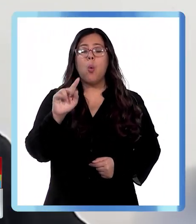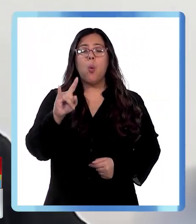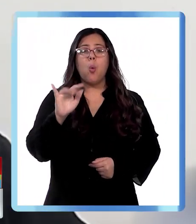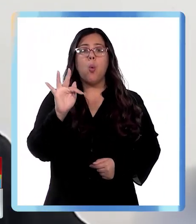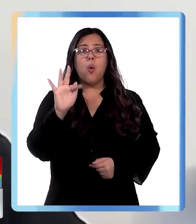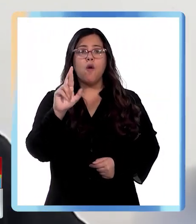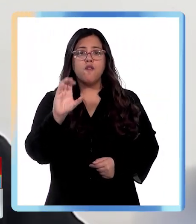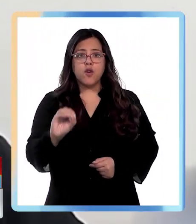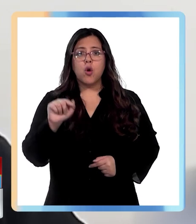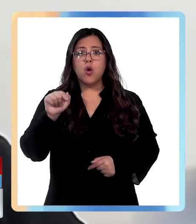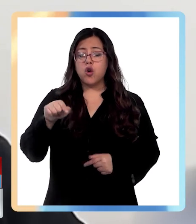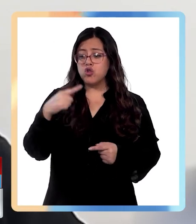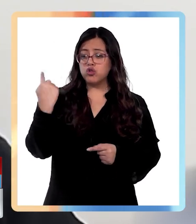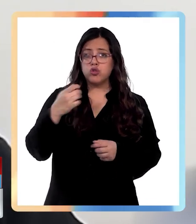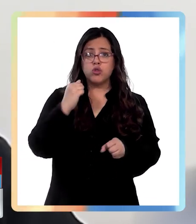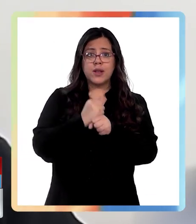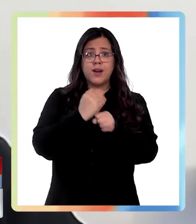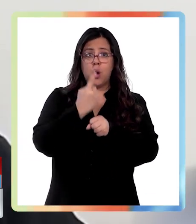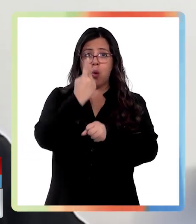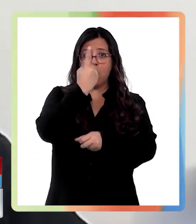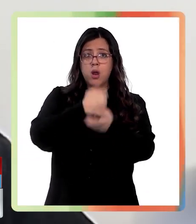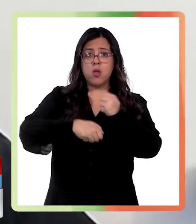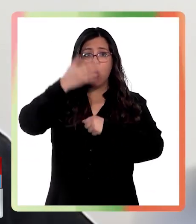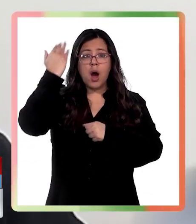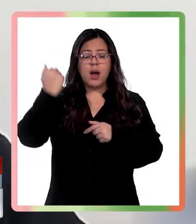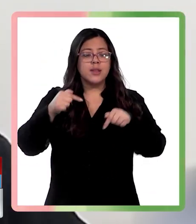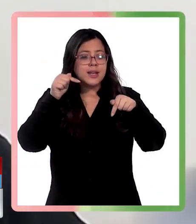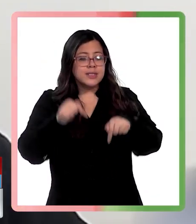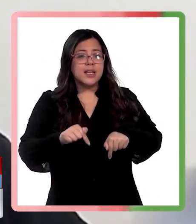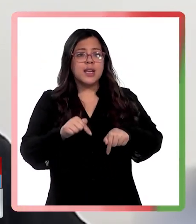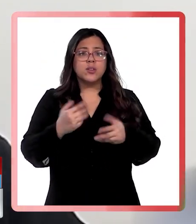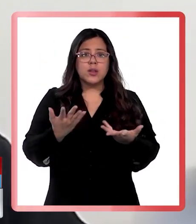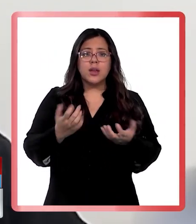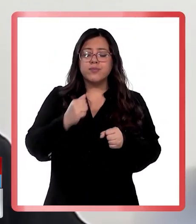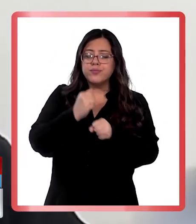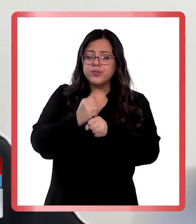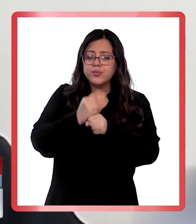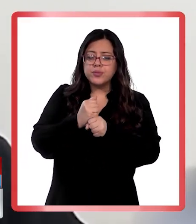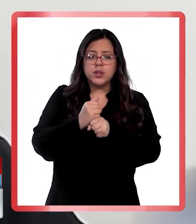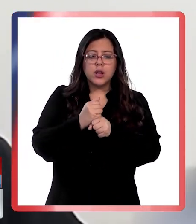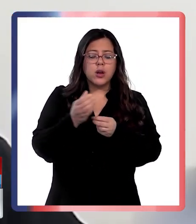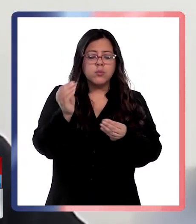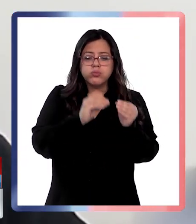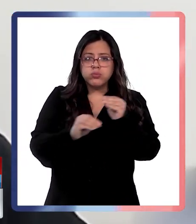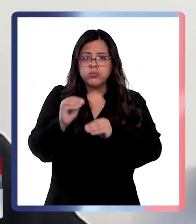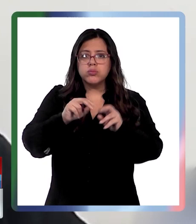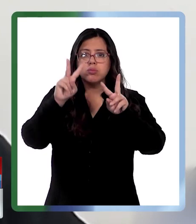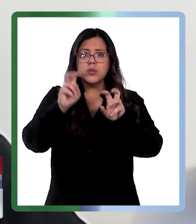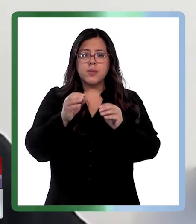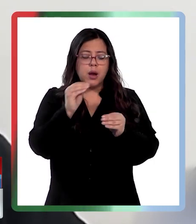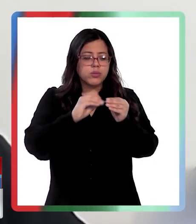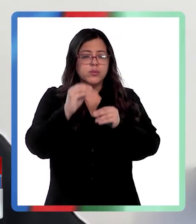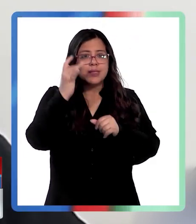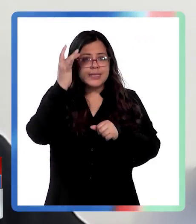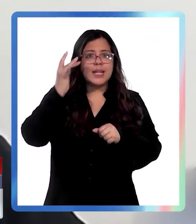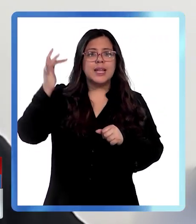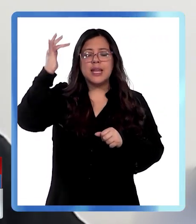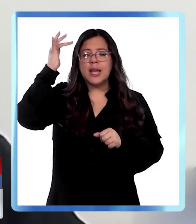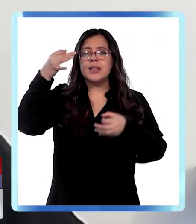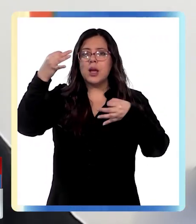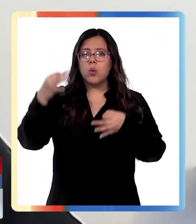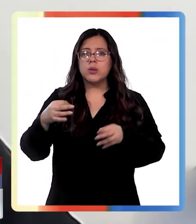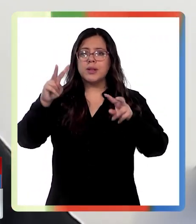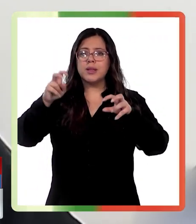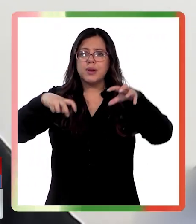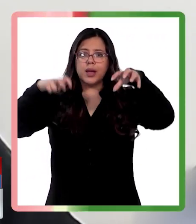Nosotros empezamos a trabajar hace alrededor de un año y la primera parte es un proyecto de bienes públicos que se llama el modelo de especialización